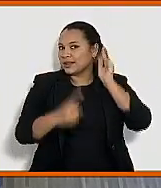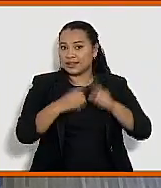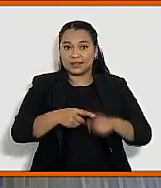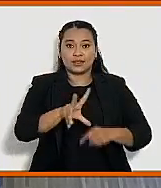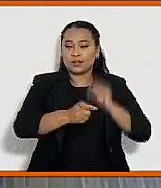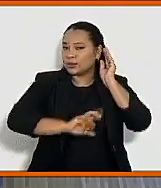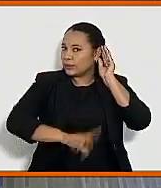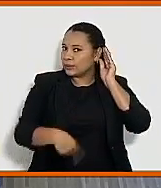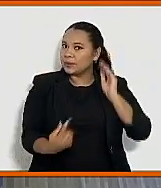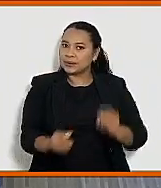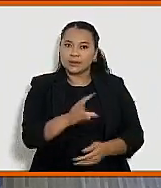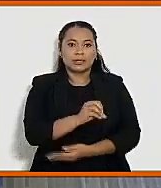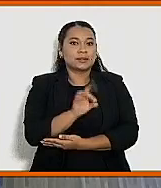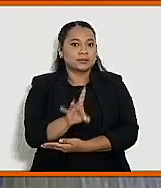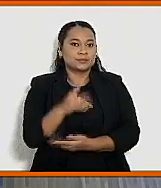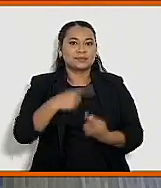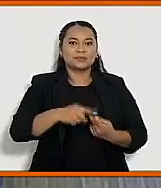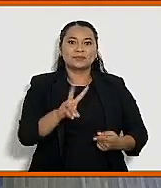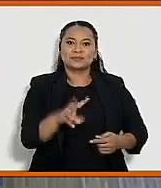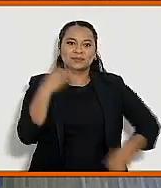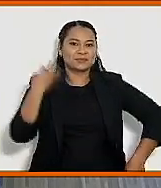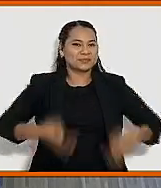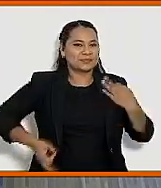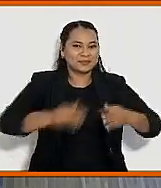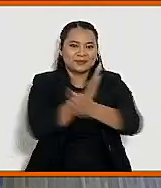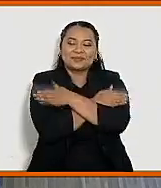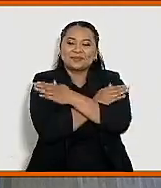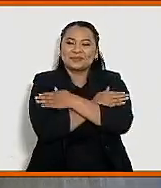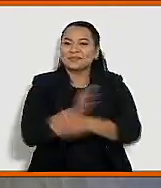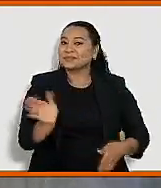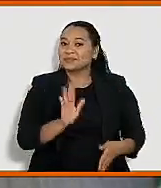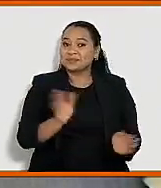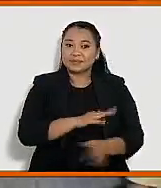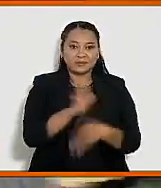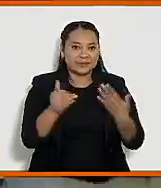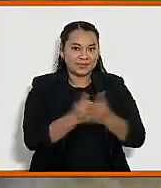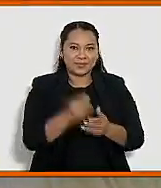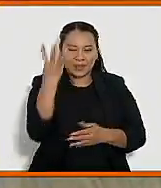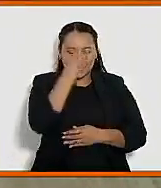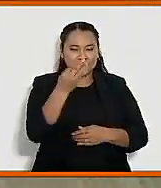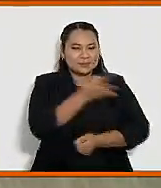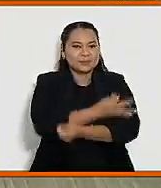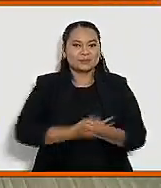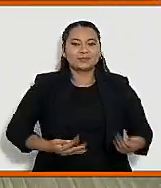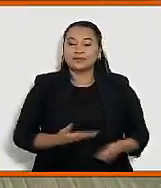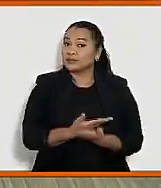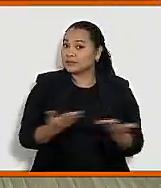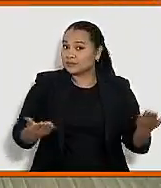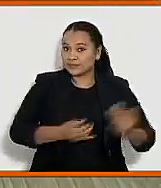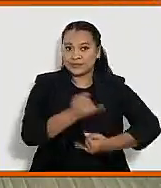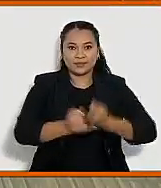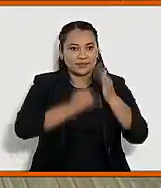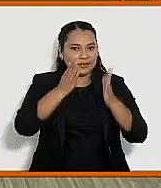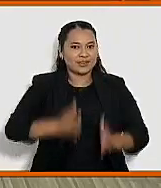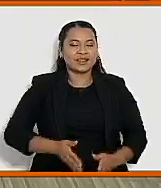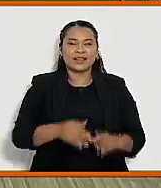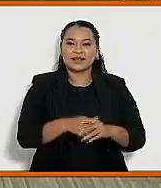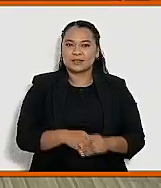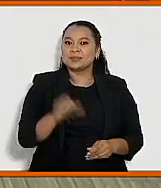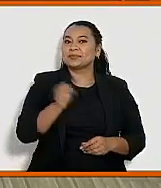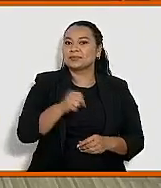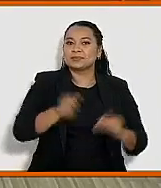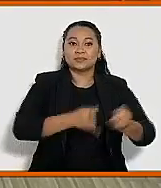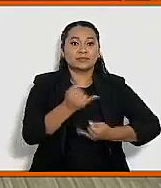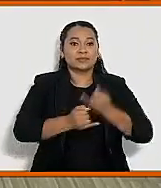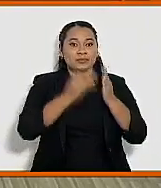1, 08 más 2. Felicidades, nos despedimos deseándoles una linda tarde a cada uno de nuestros jugadores. Así es, Charlene,